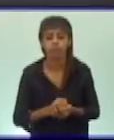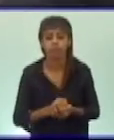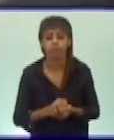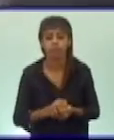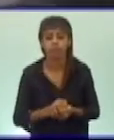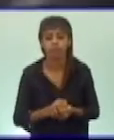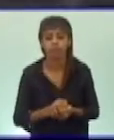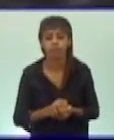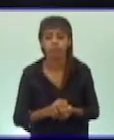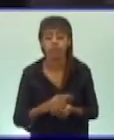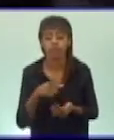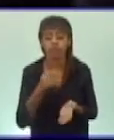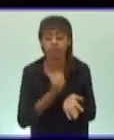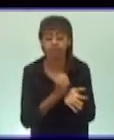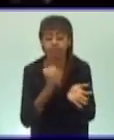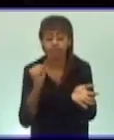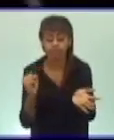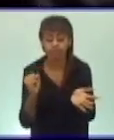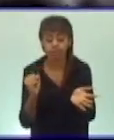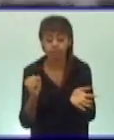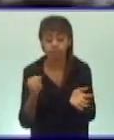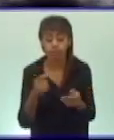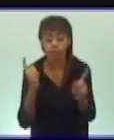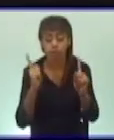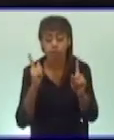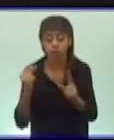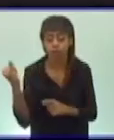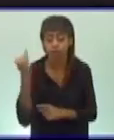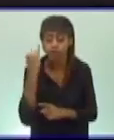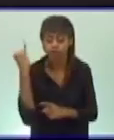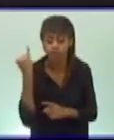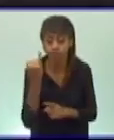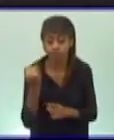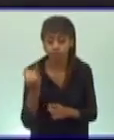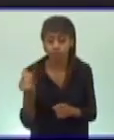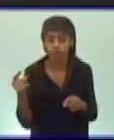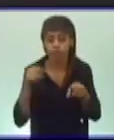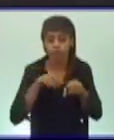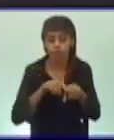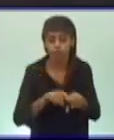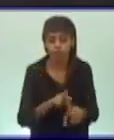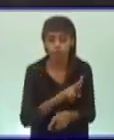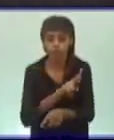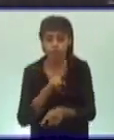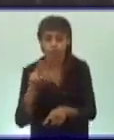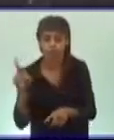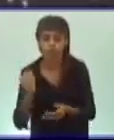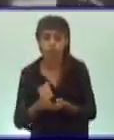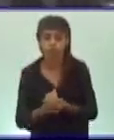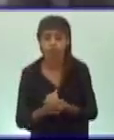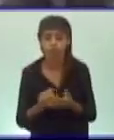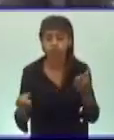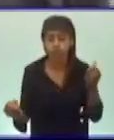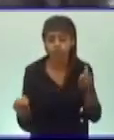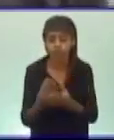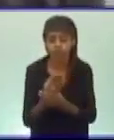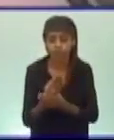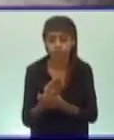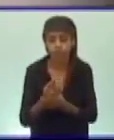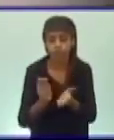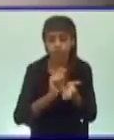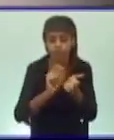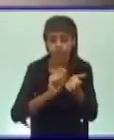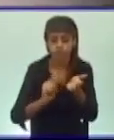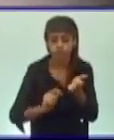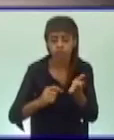Se ratifica la política internacionalista y de unidad de la Revolución Cubana y nace el periódico